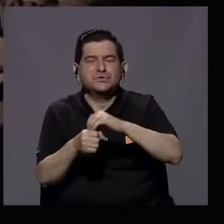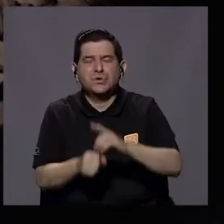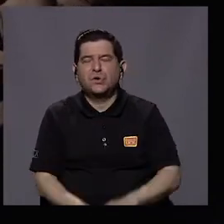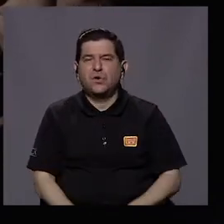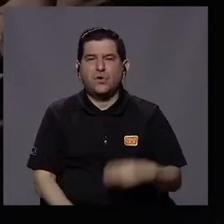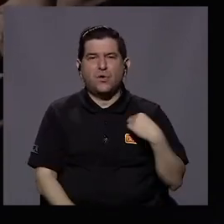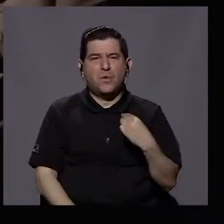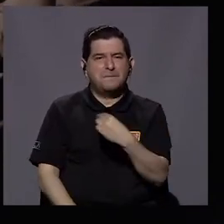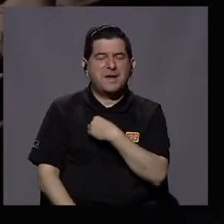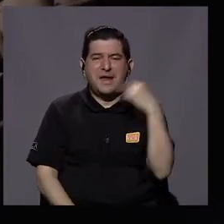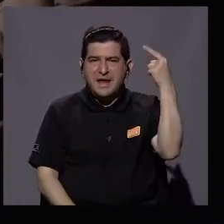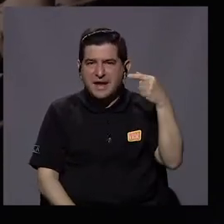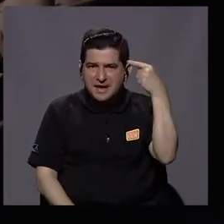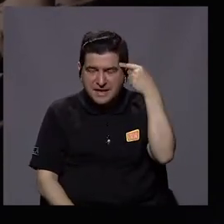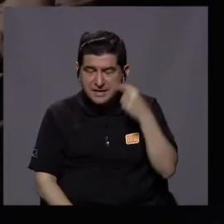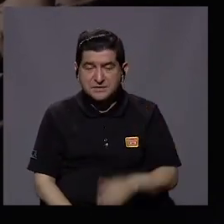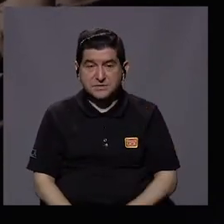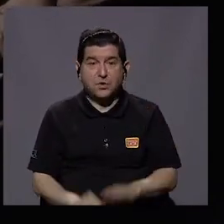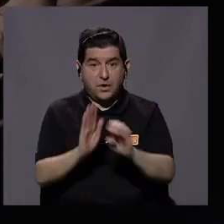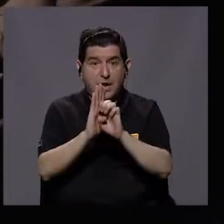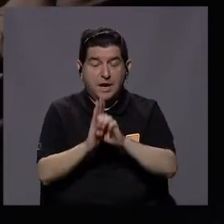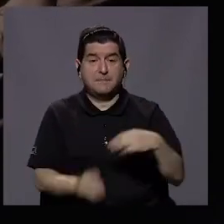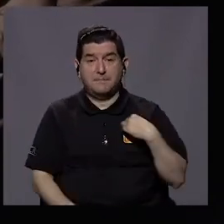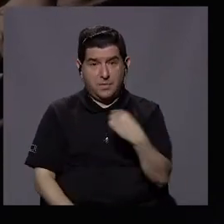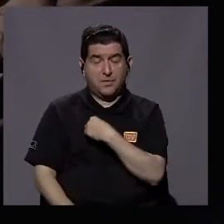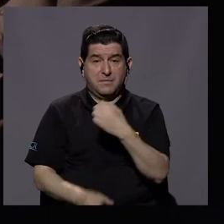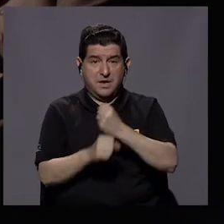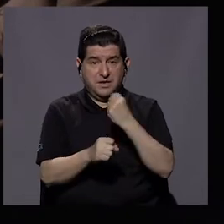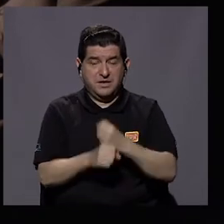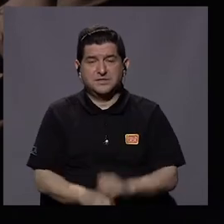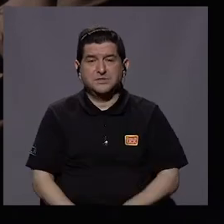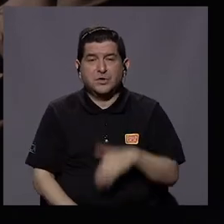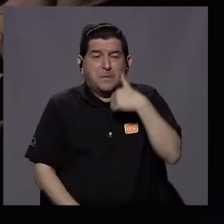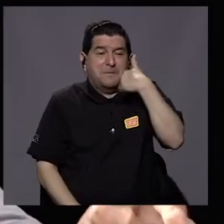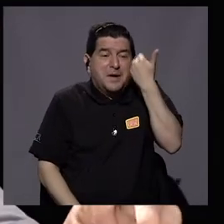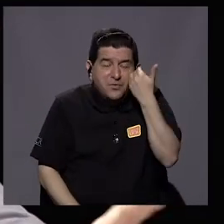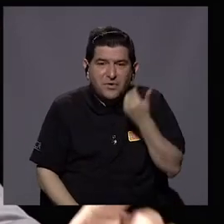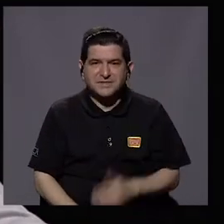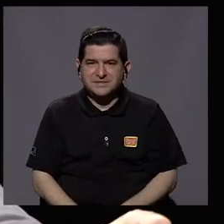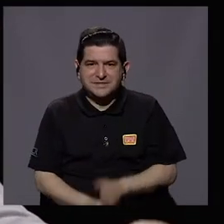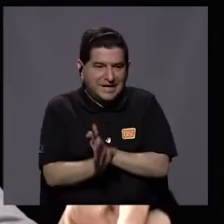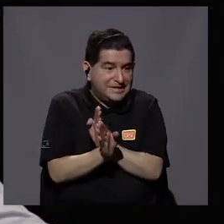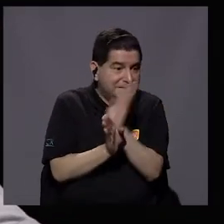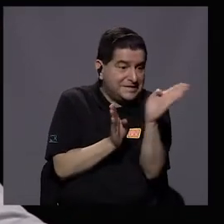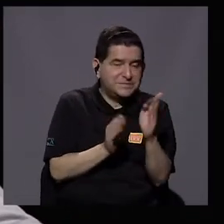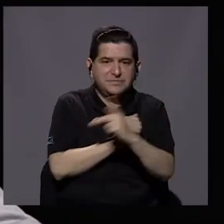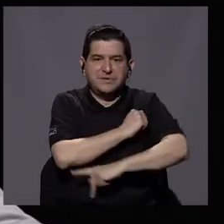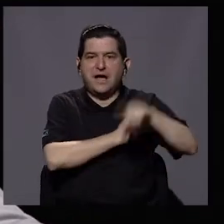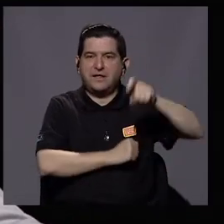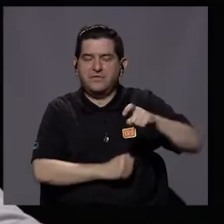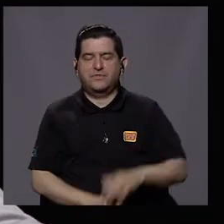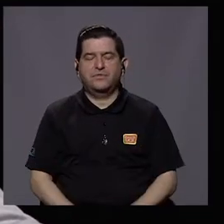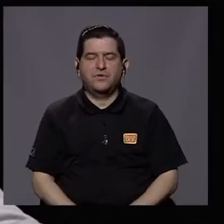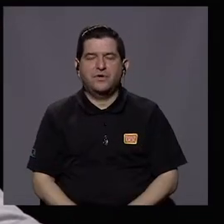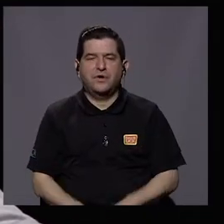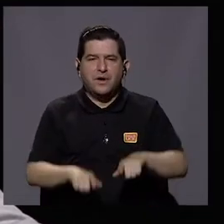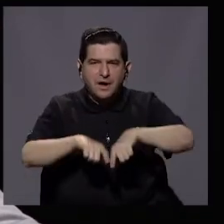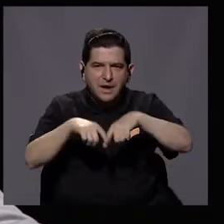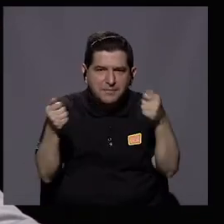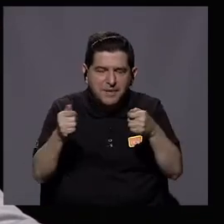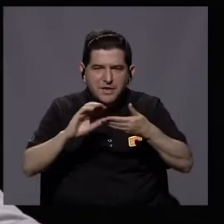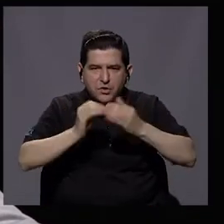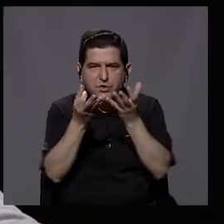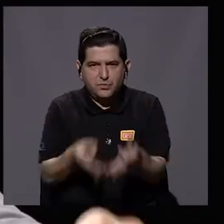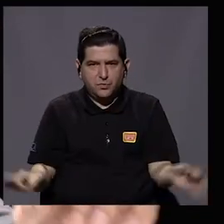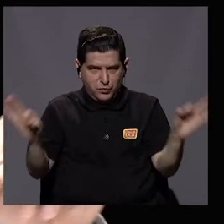que es algo vergonzoso, van por el lado contrario a lo que se necesita en el país. Ronald, en periodismo una de las cosas fundamentales son los datos, y